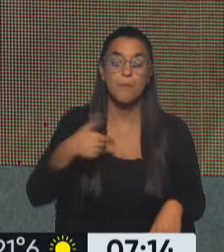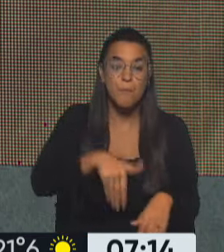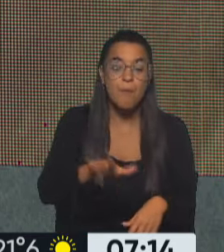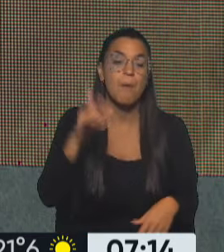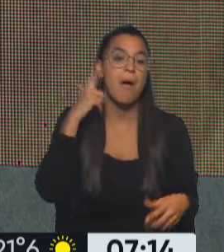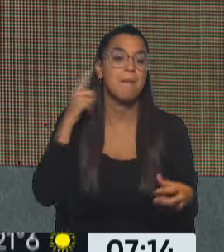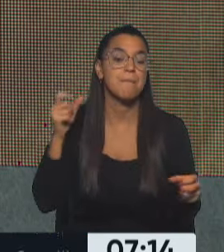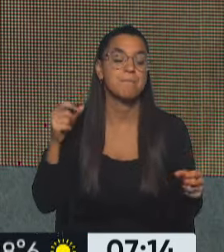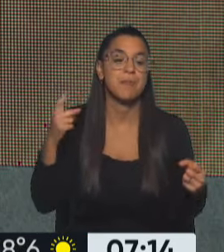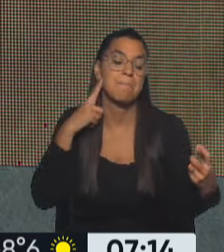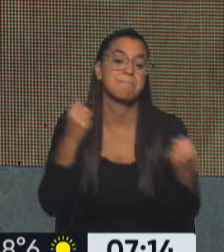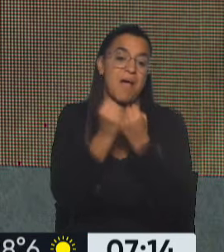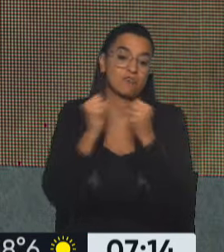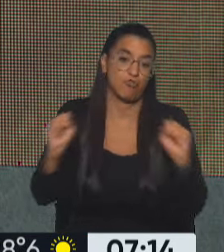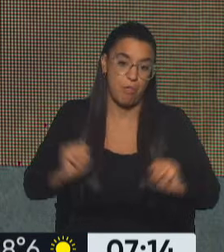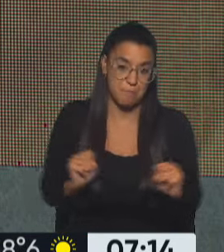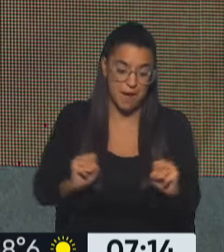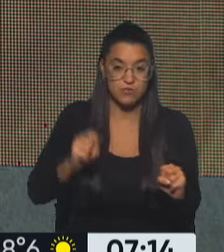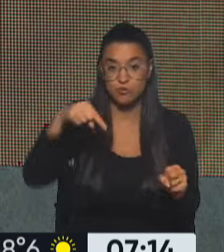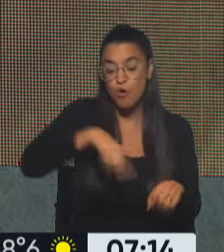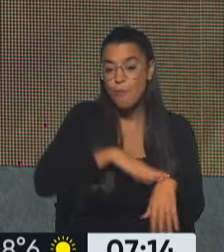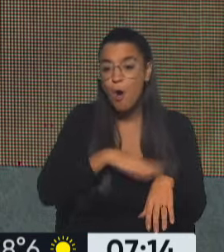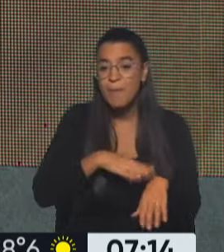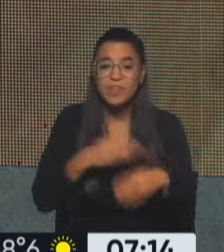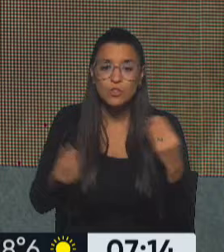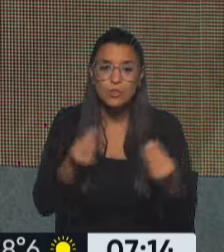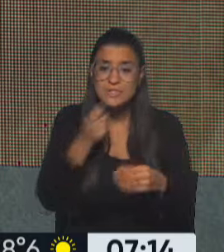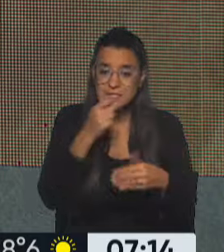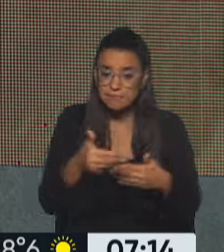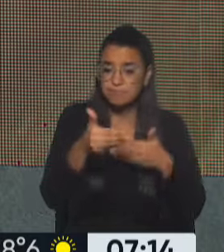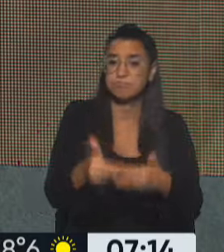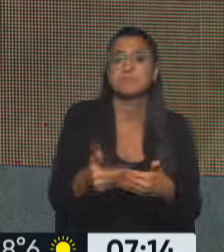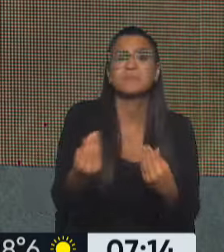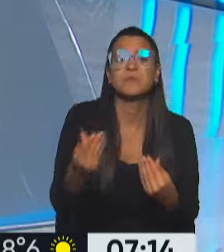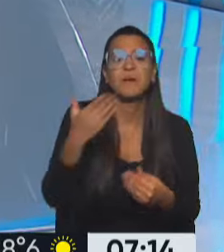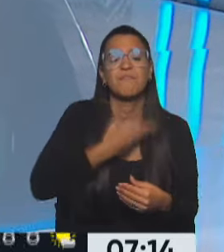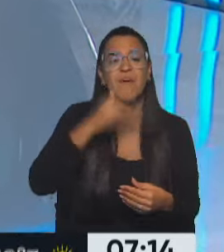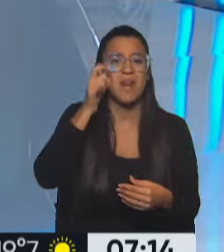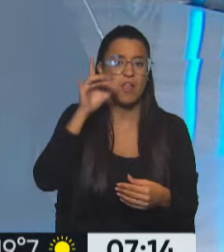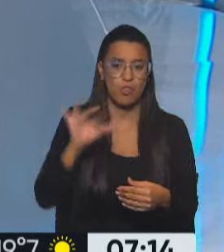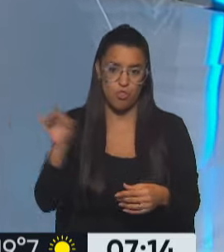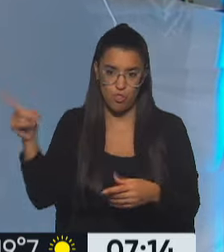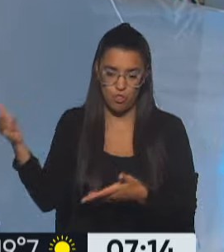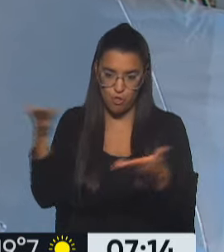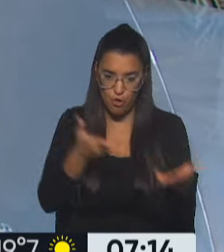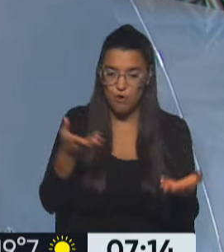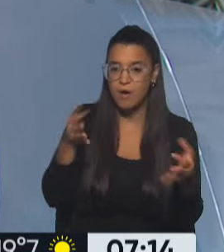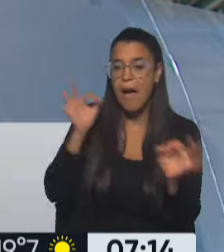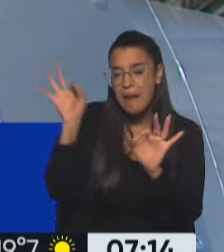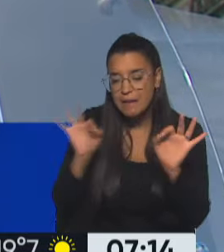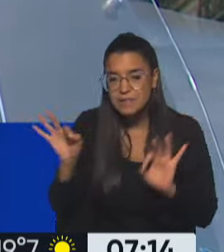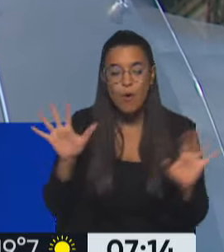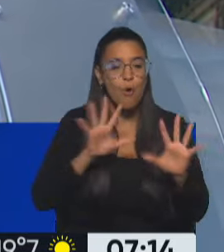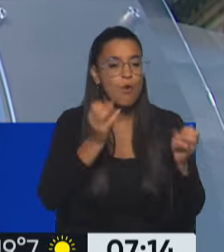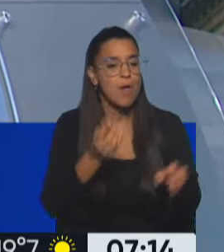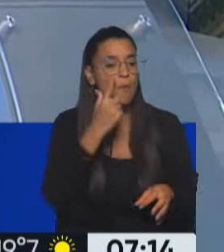mayo por eso en qué instancia nos encontramos si se posterga este encuentro con Fernando franqueli ya mismo lo analizamos qué tal bu día Hola Silvia Buen día